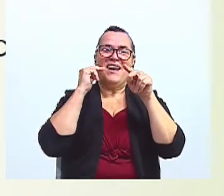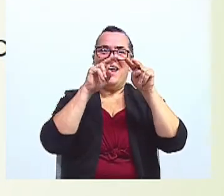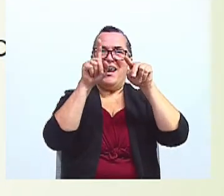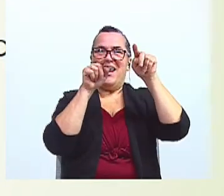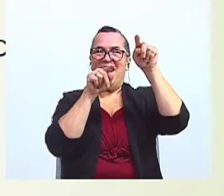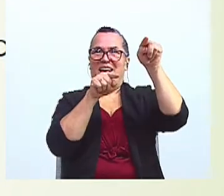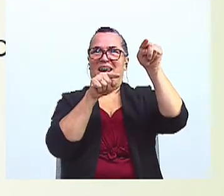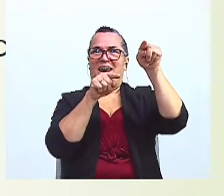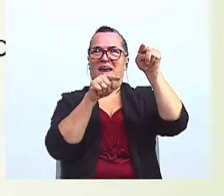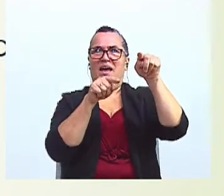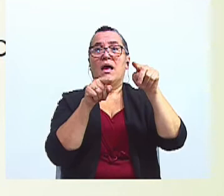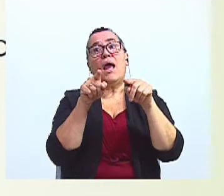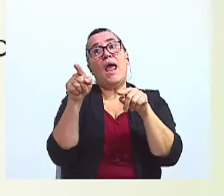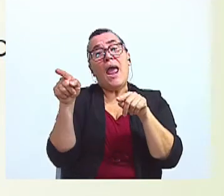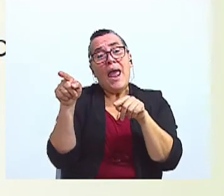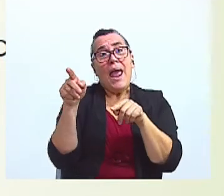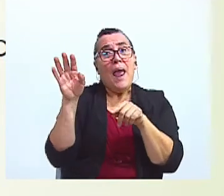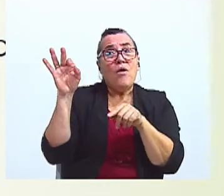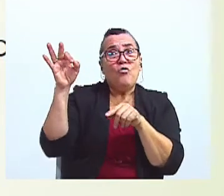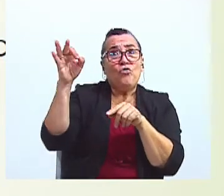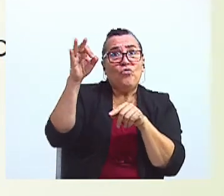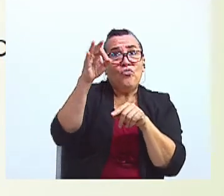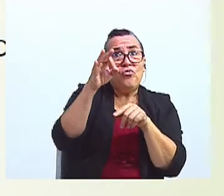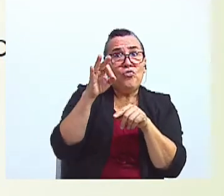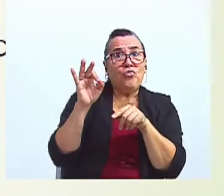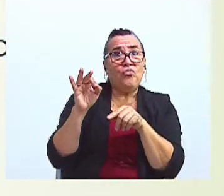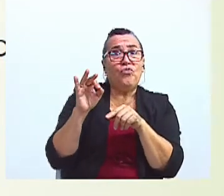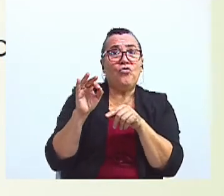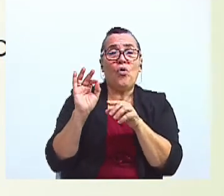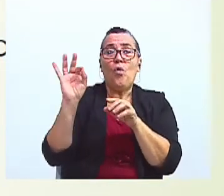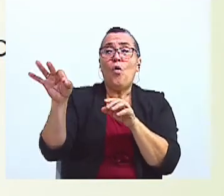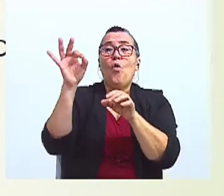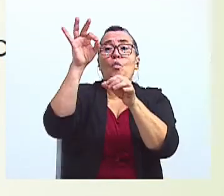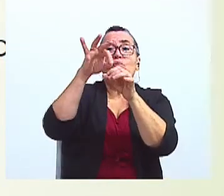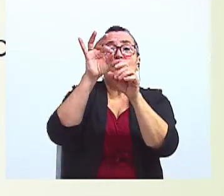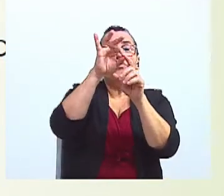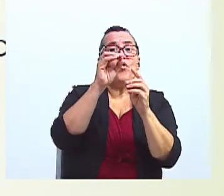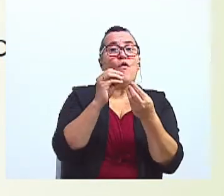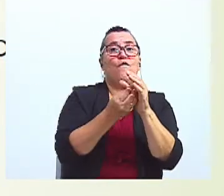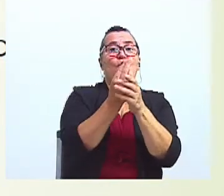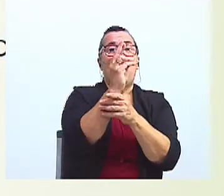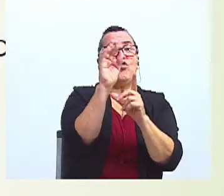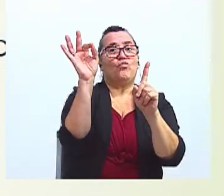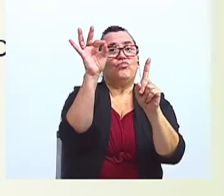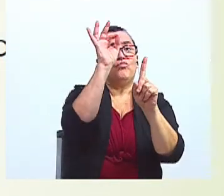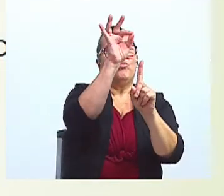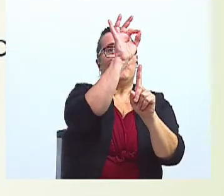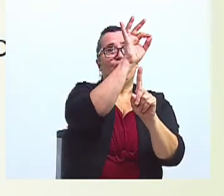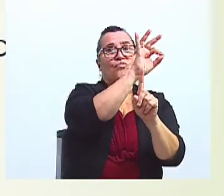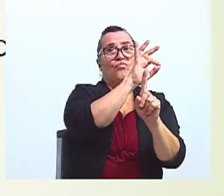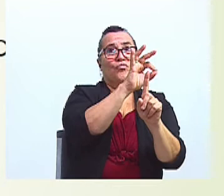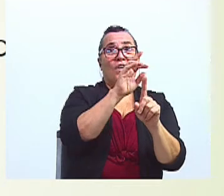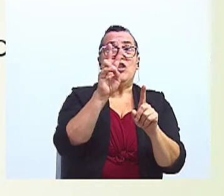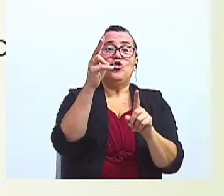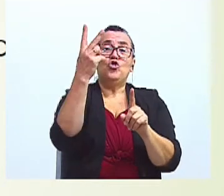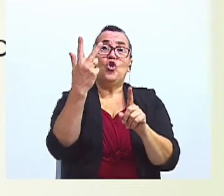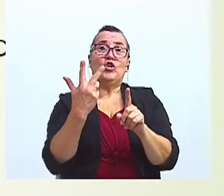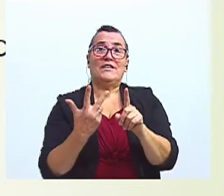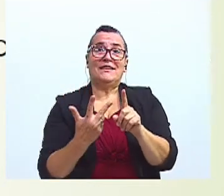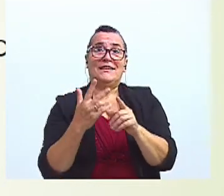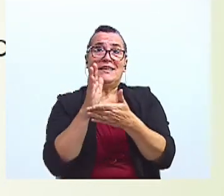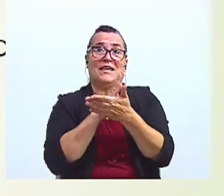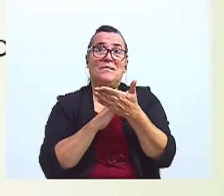Se encargan de polinizar las flores y 2/3 partes de la dieta de los humanos